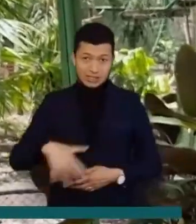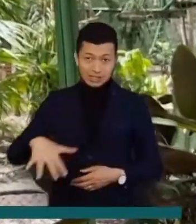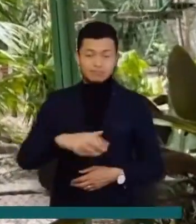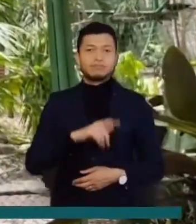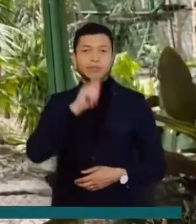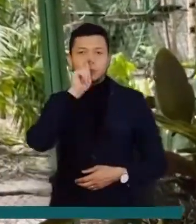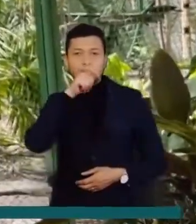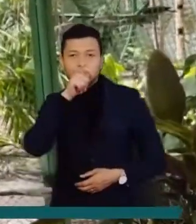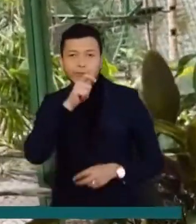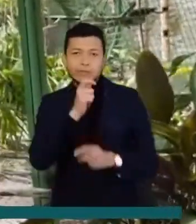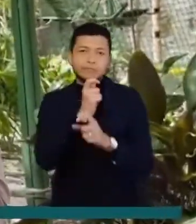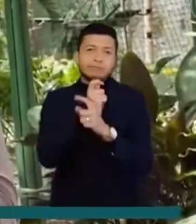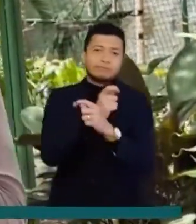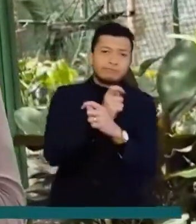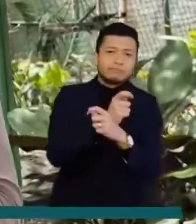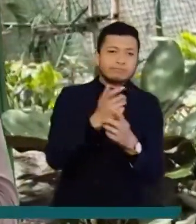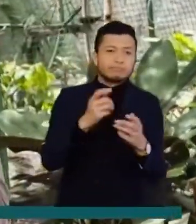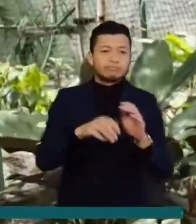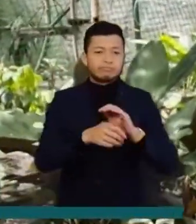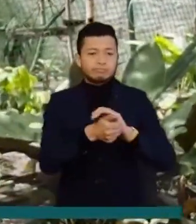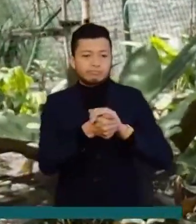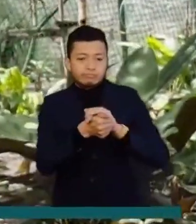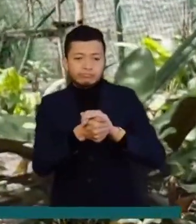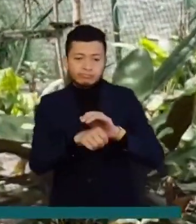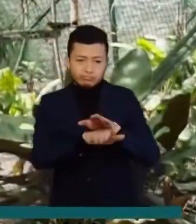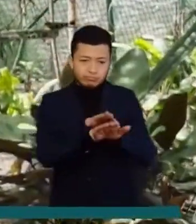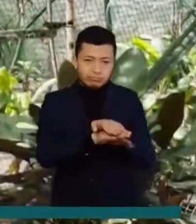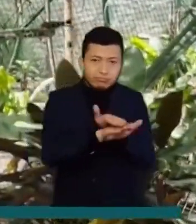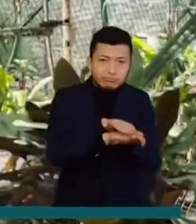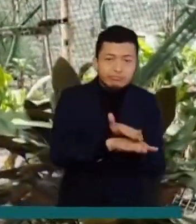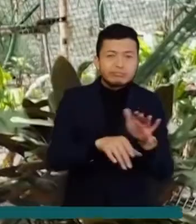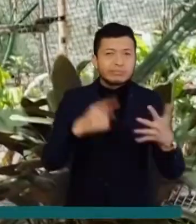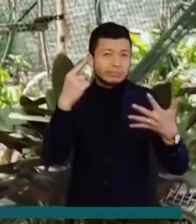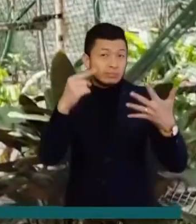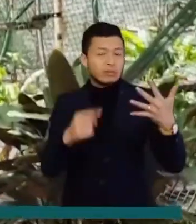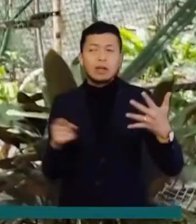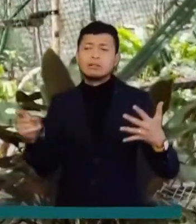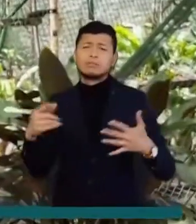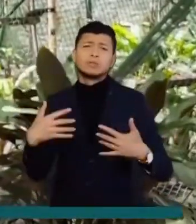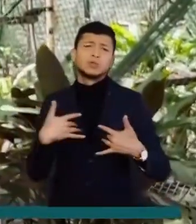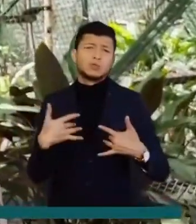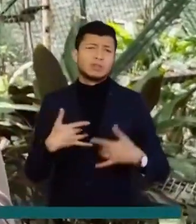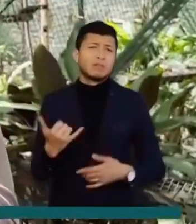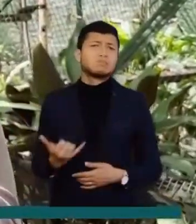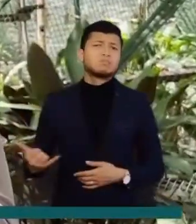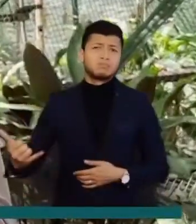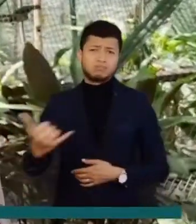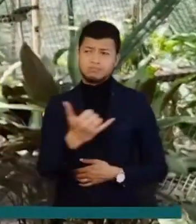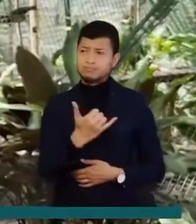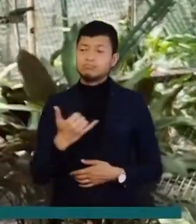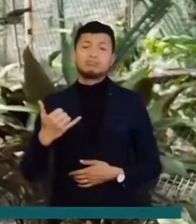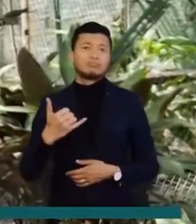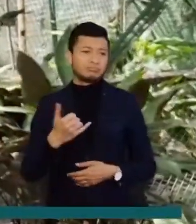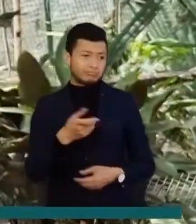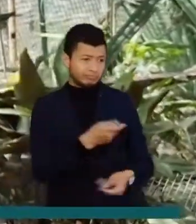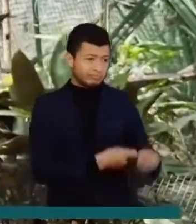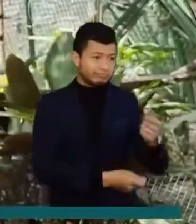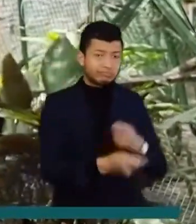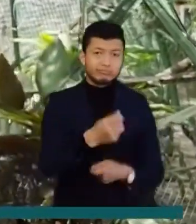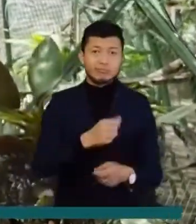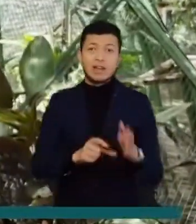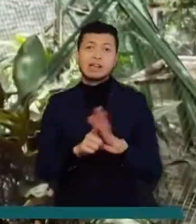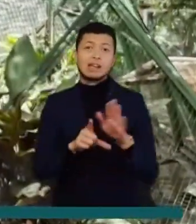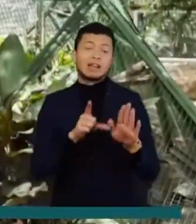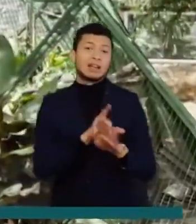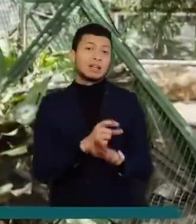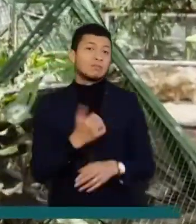guacamayas tortugas acuáticas y terrestres también sufren el flagelo el tráfico de animales en el departamento por lo anterior especies como los loros